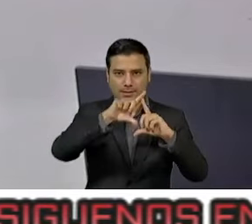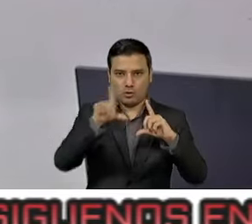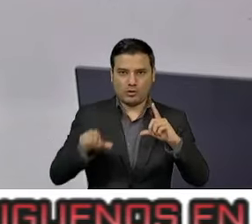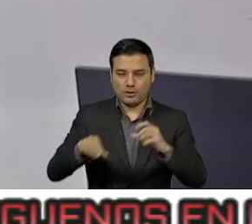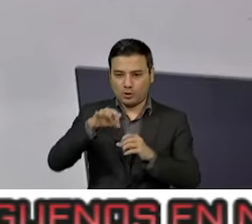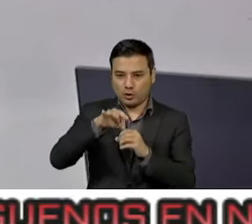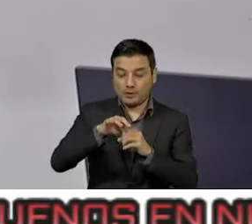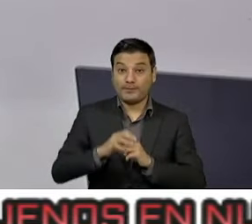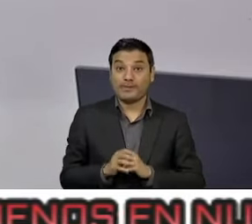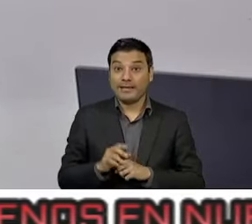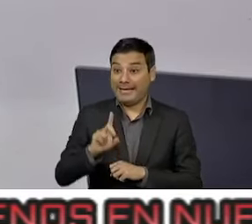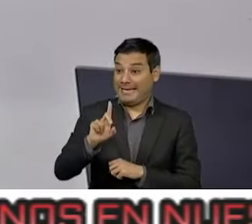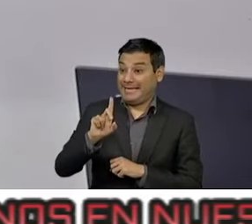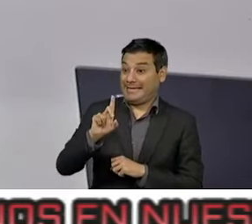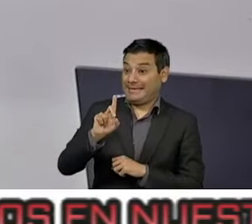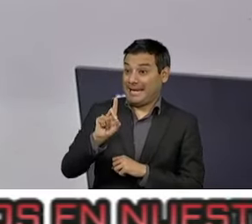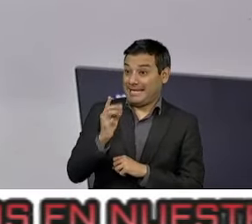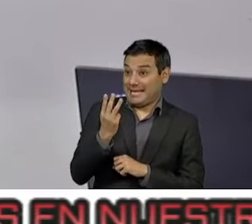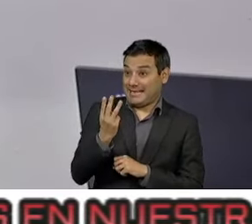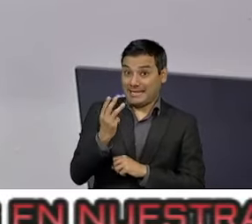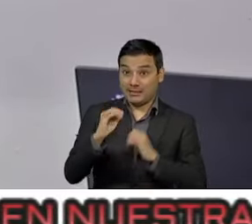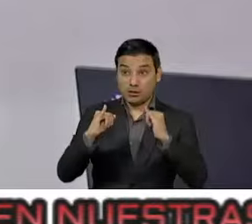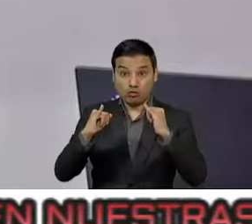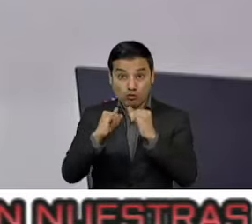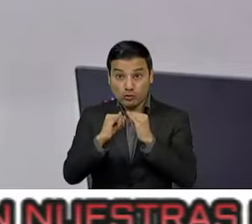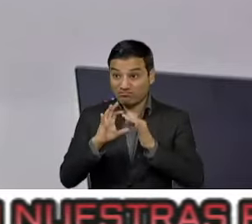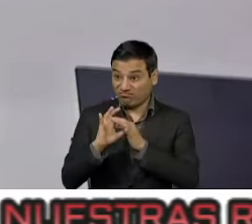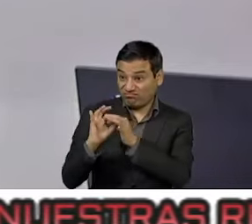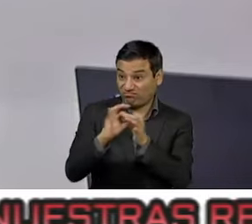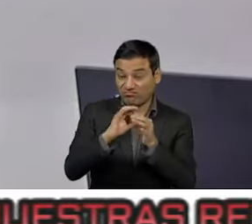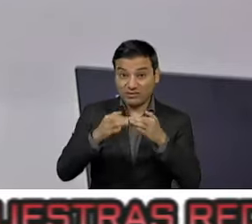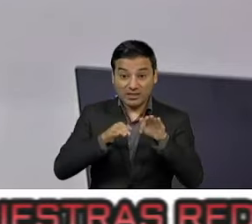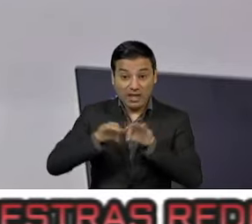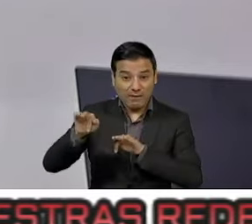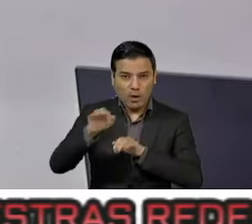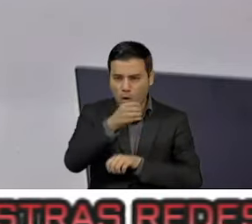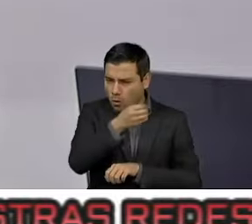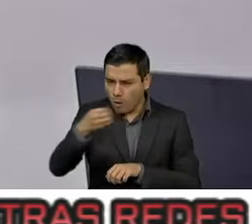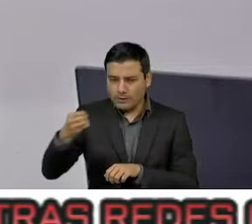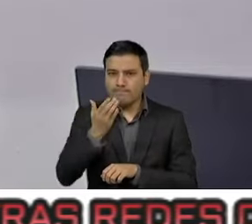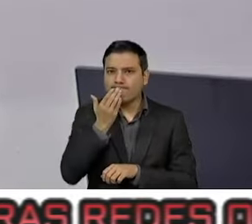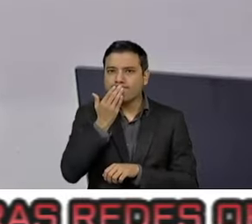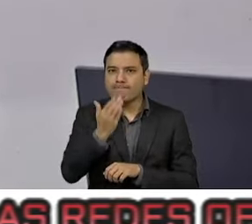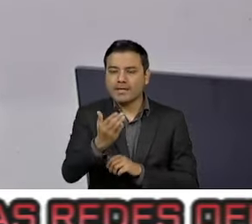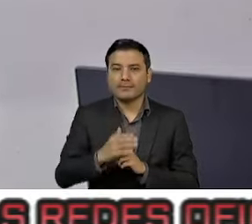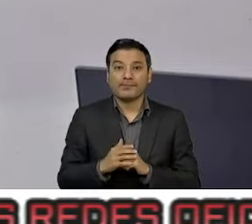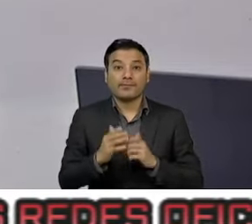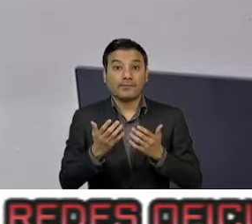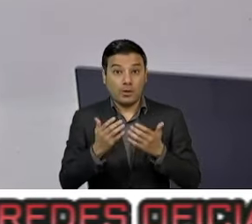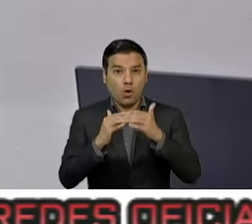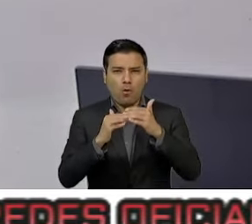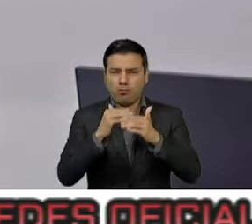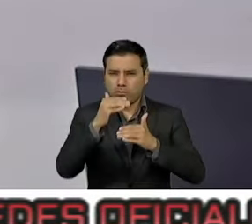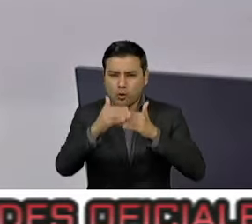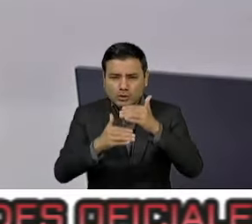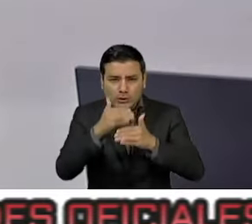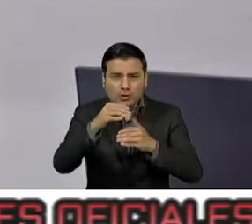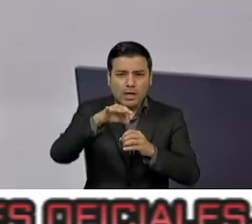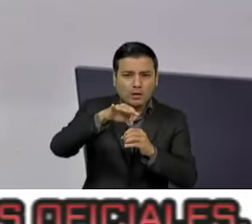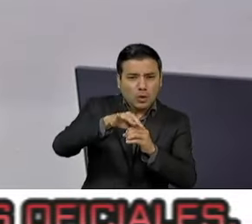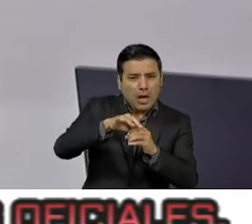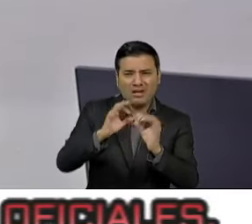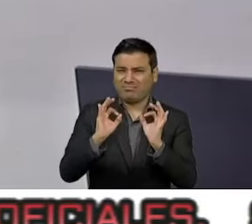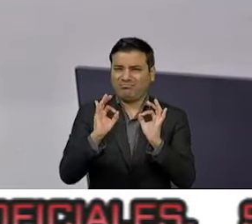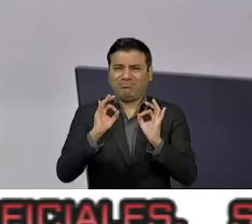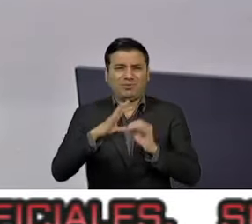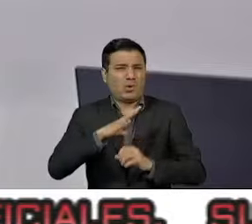entre 33 instituciones ha rendido grandes frutos. Se han realizado procesos prácticamente sin conflictos postelectorales